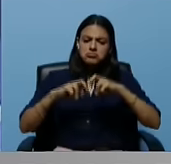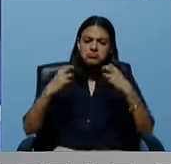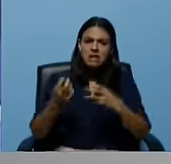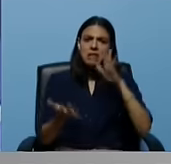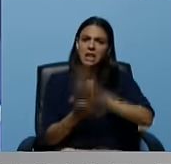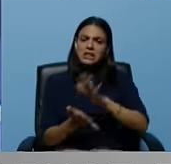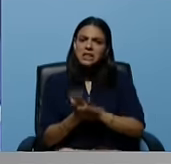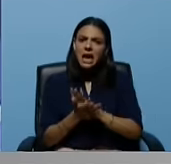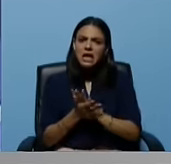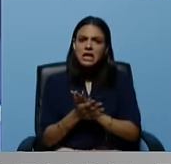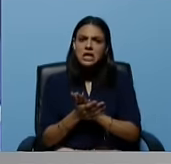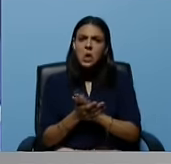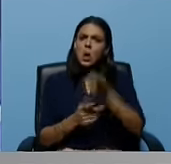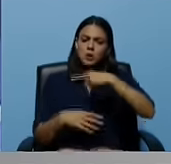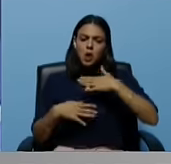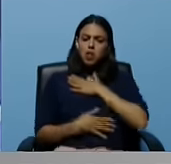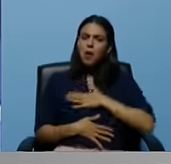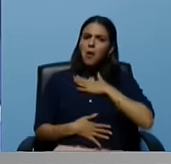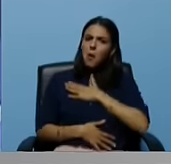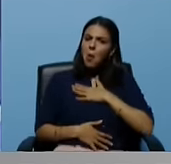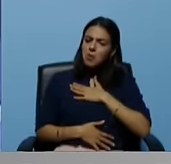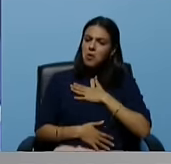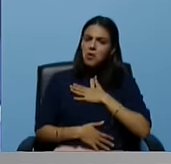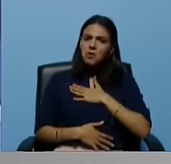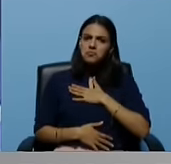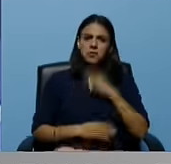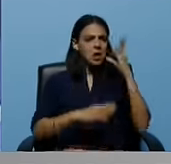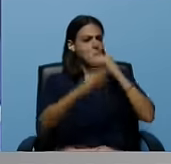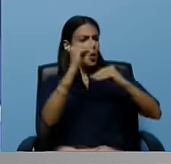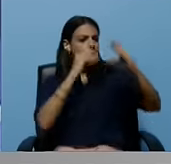en una sala cómodamente